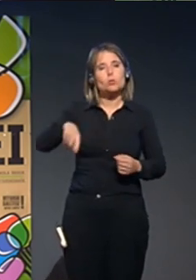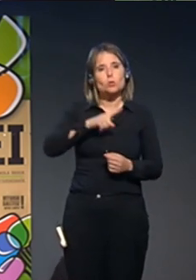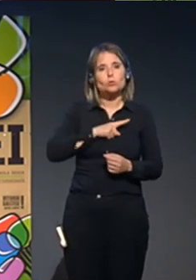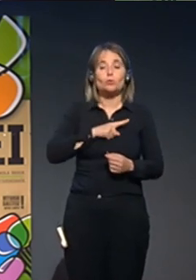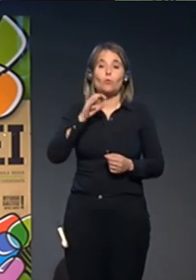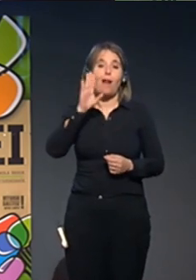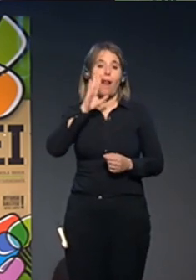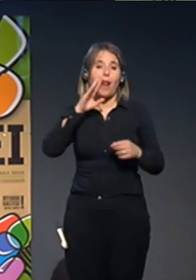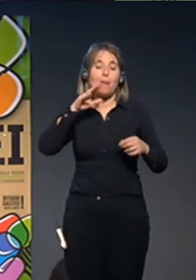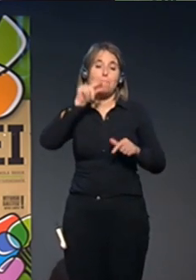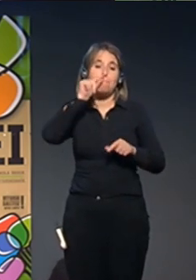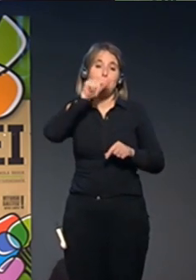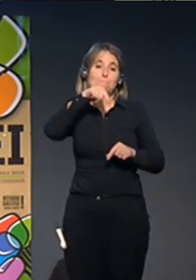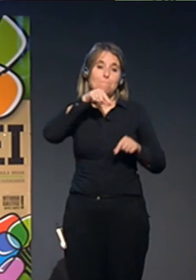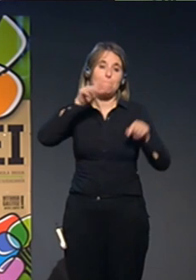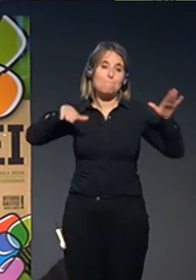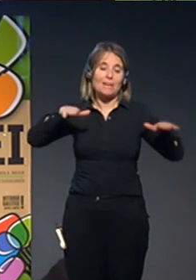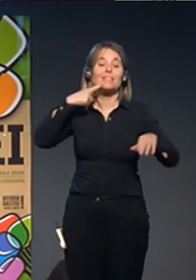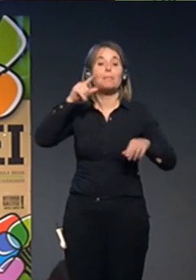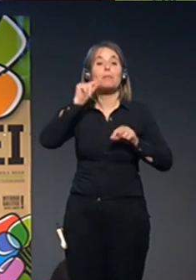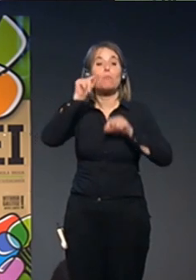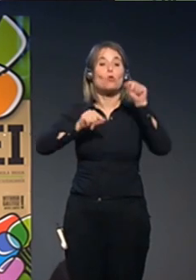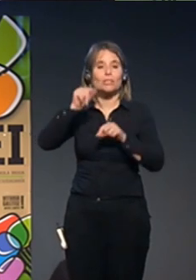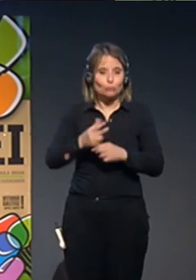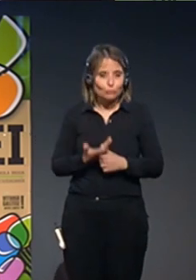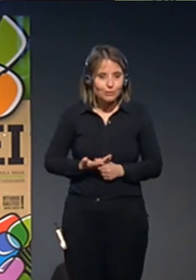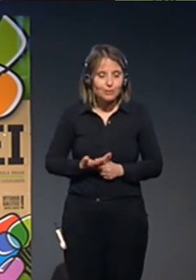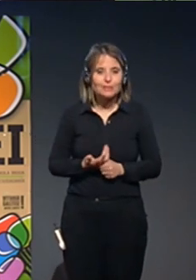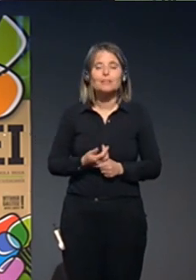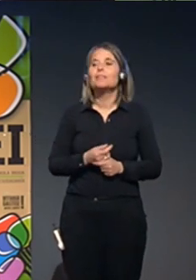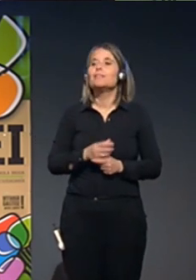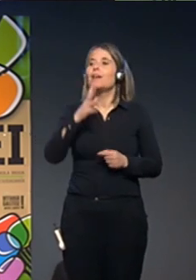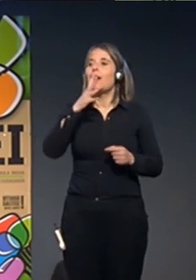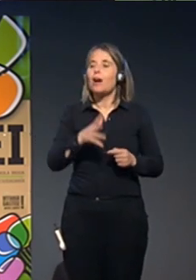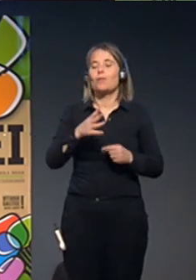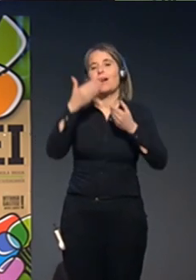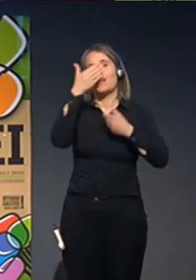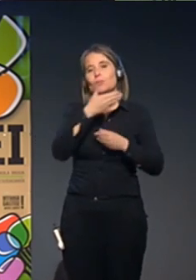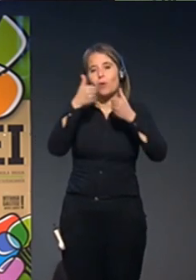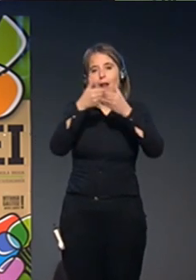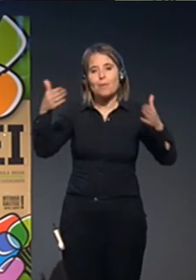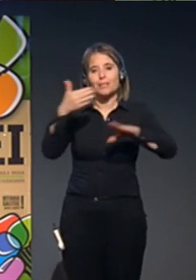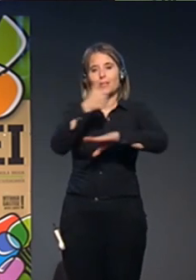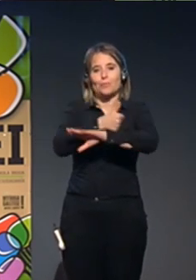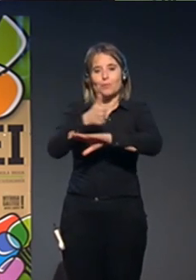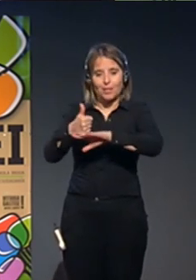colibríes eh Y que seamos mosquitos estamos en la escuela abierta de la ciudadanía